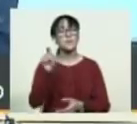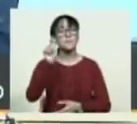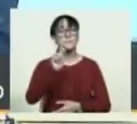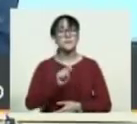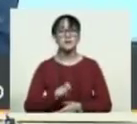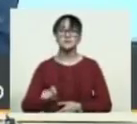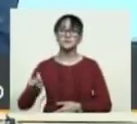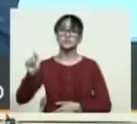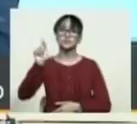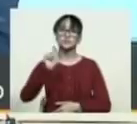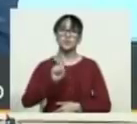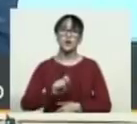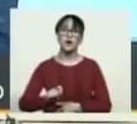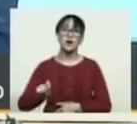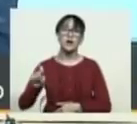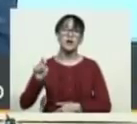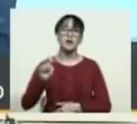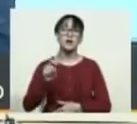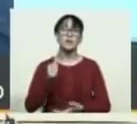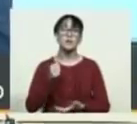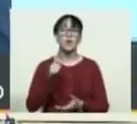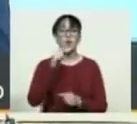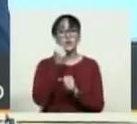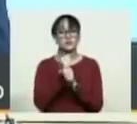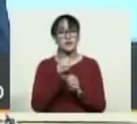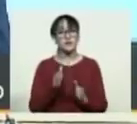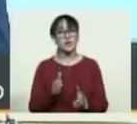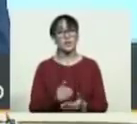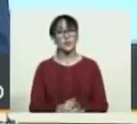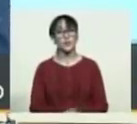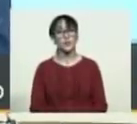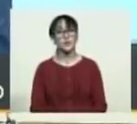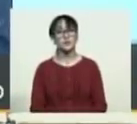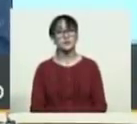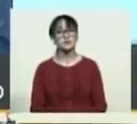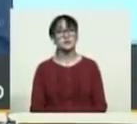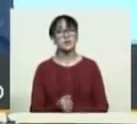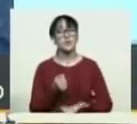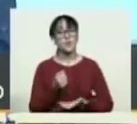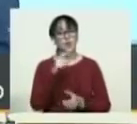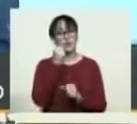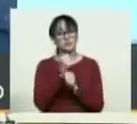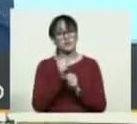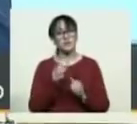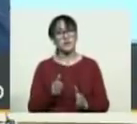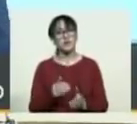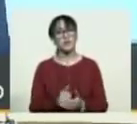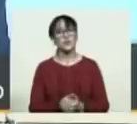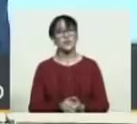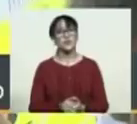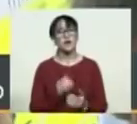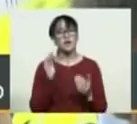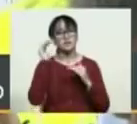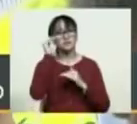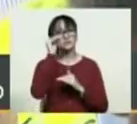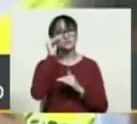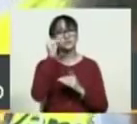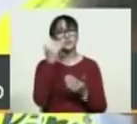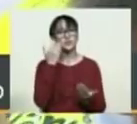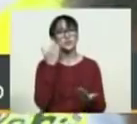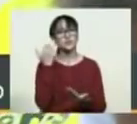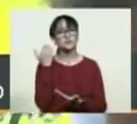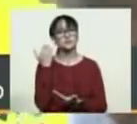mensual, en este caso el bono de la clase obrera. El bono de la clase obrera. Atención,